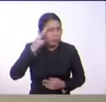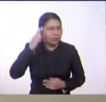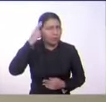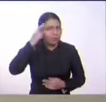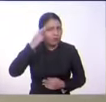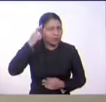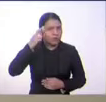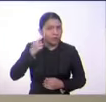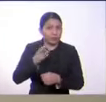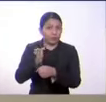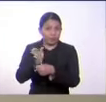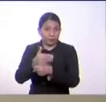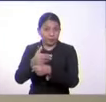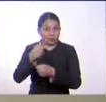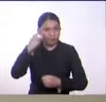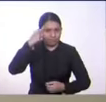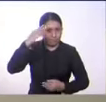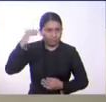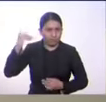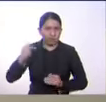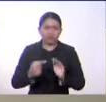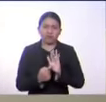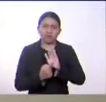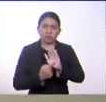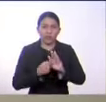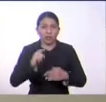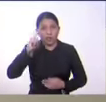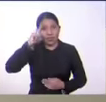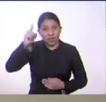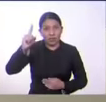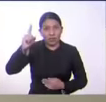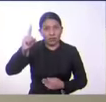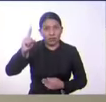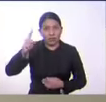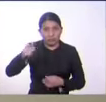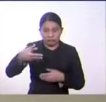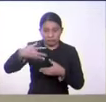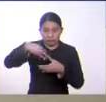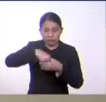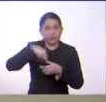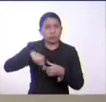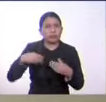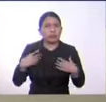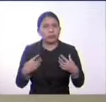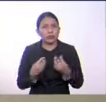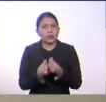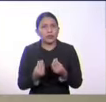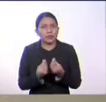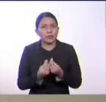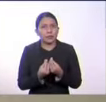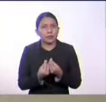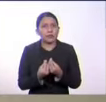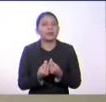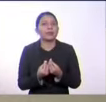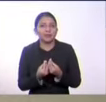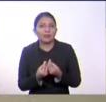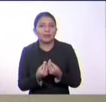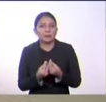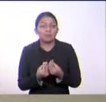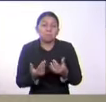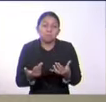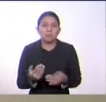partidos políticos reflejan o representan ideas que se encuentran dentro de nuestra sociedad. Por supuesto, ideas. Y para